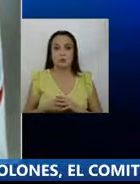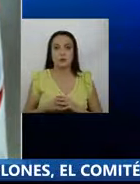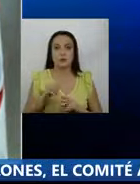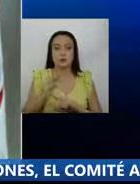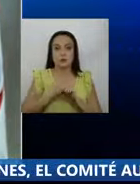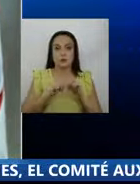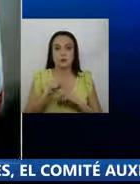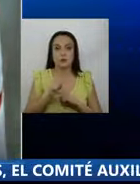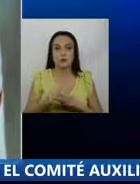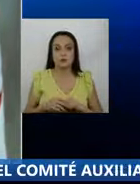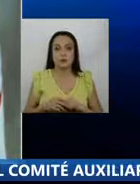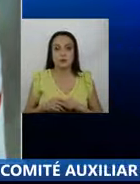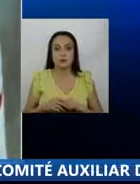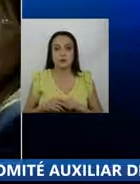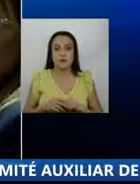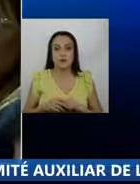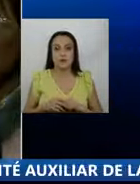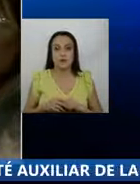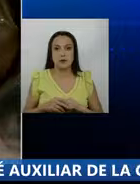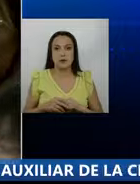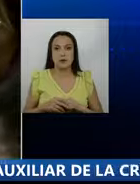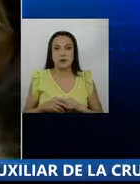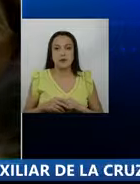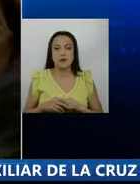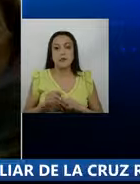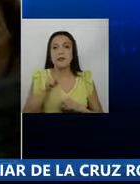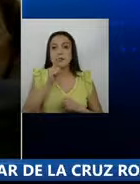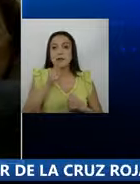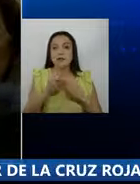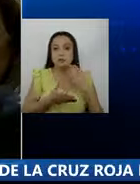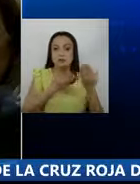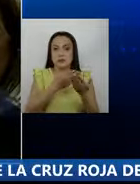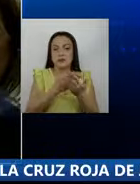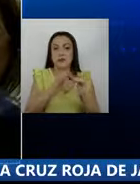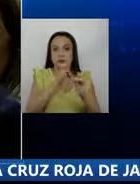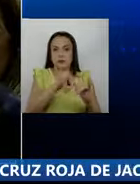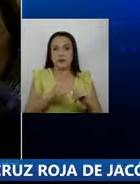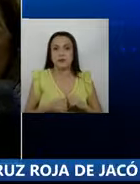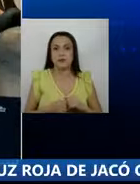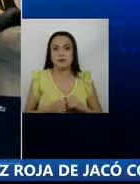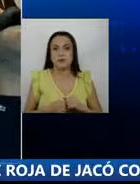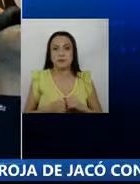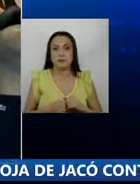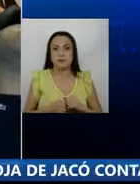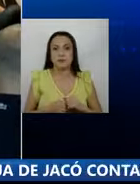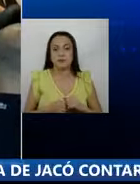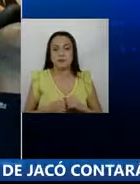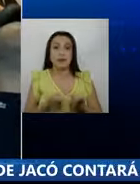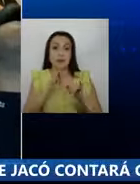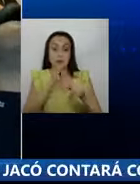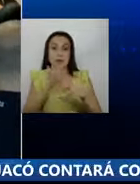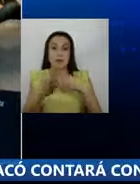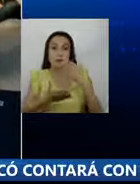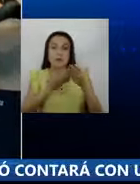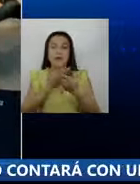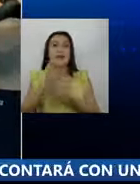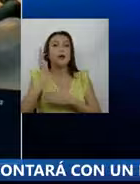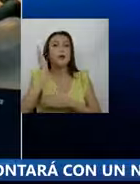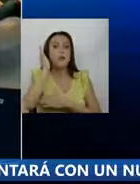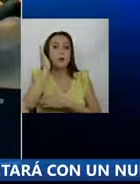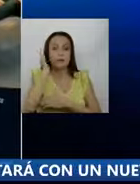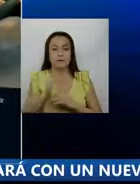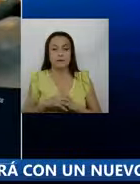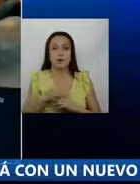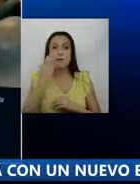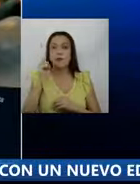y quiénes presentaron las denuncias. Claro, las denuncias las presentaron las mujeres precisamente porque ellas